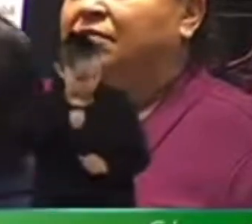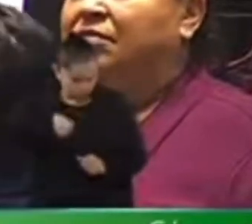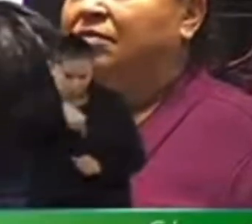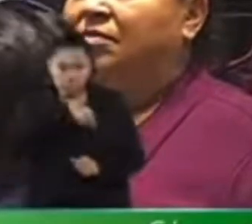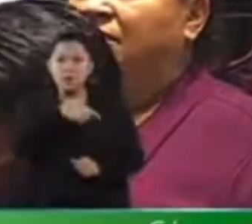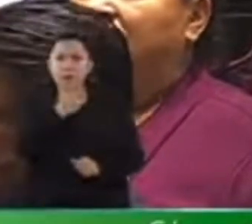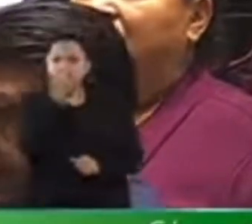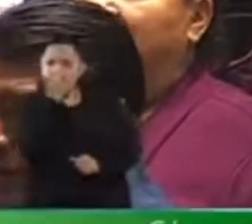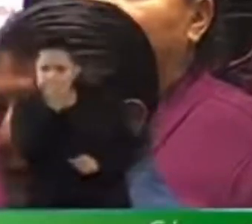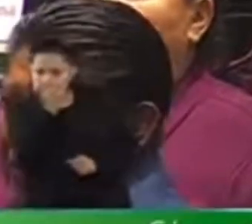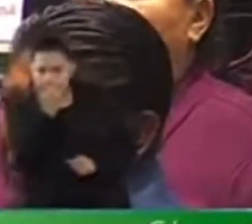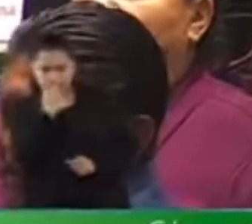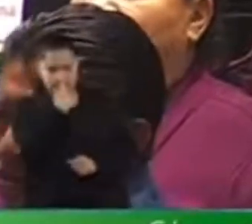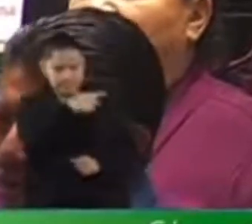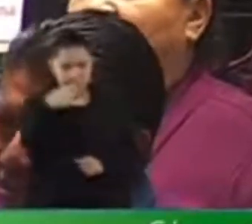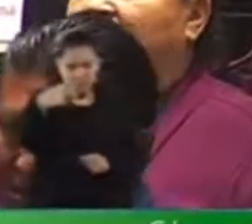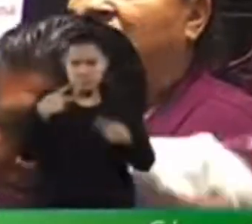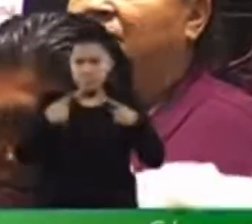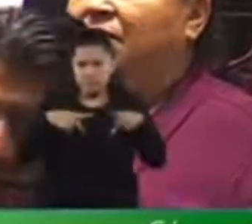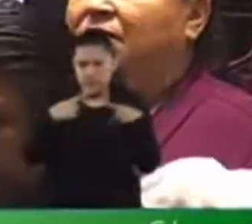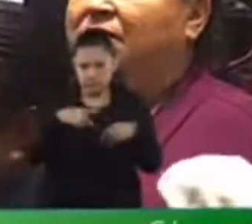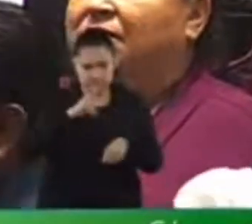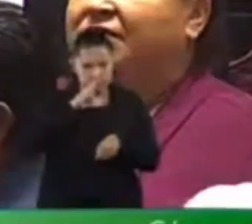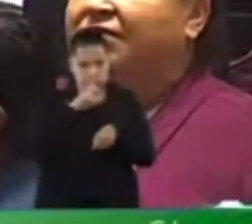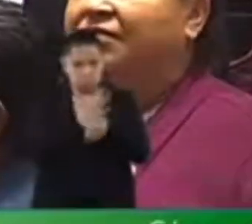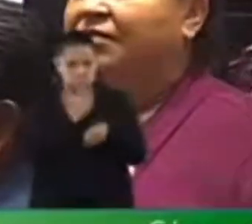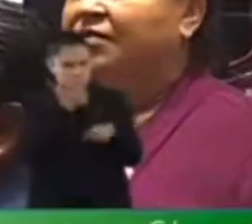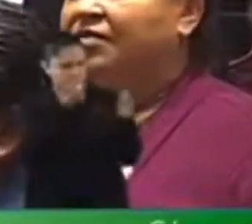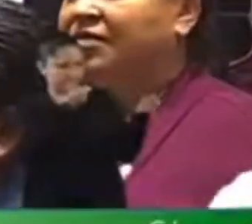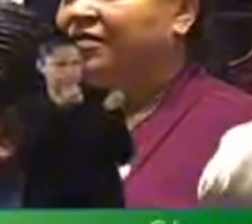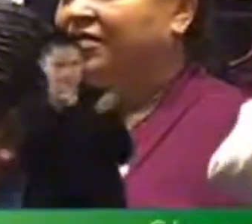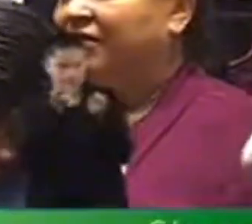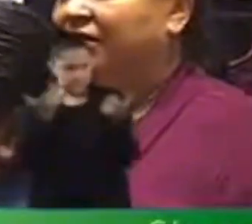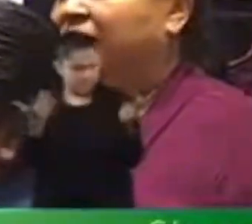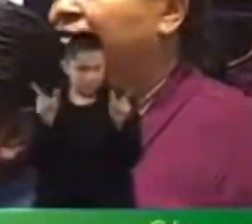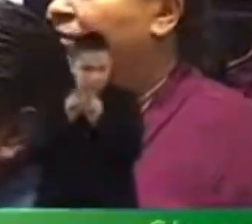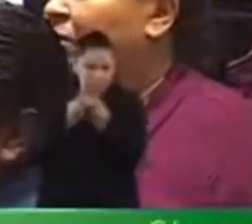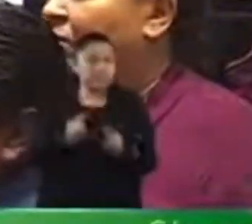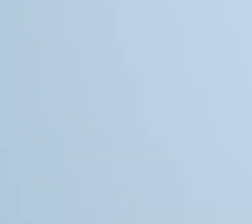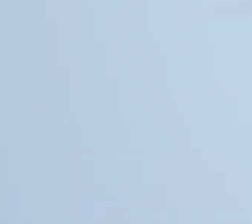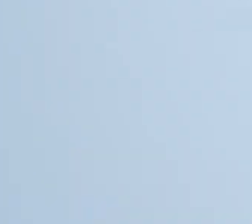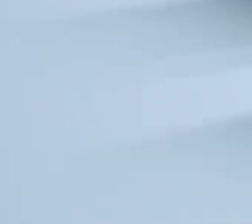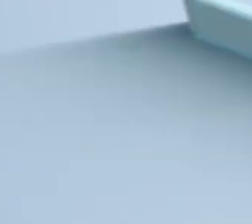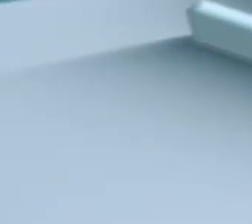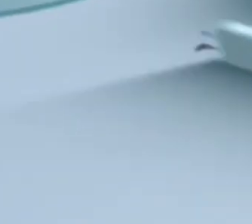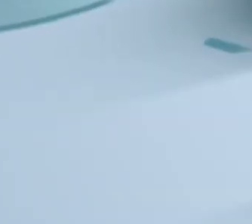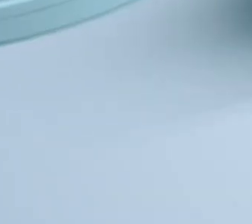el presupuesto del pueblo. Es cuanto. Gracias, diputada Aleida Alavés.